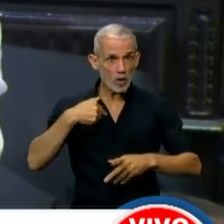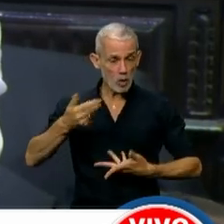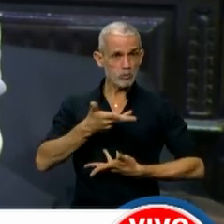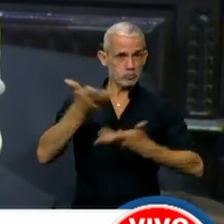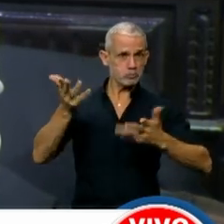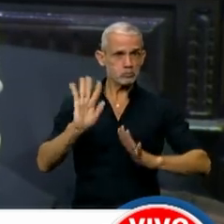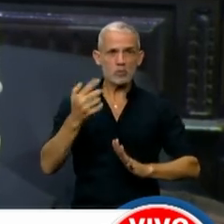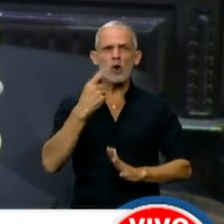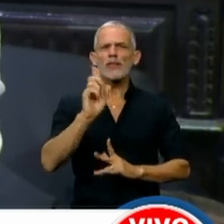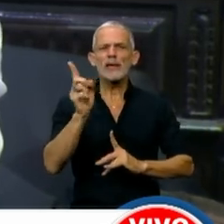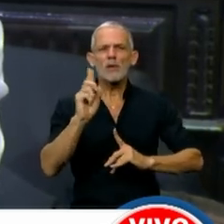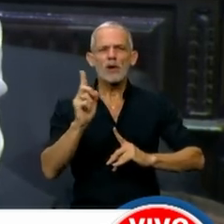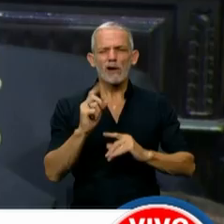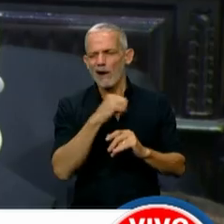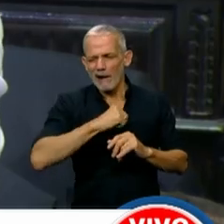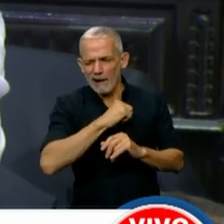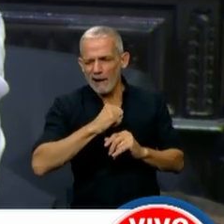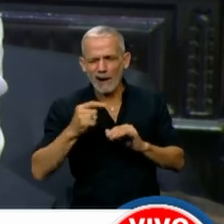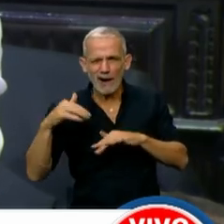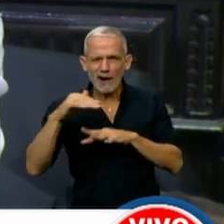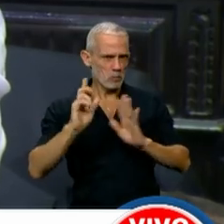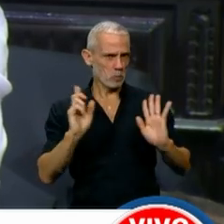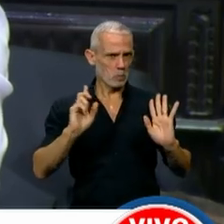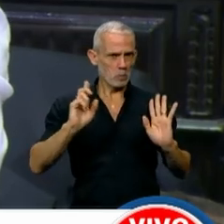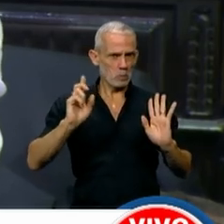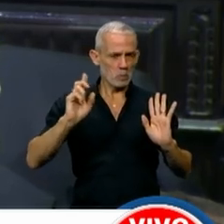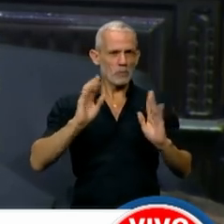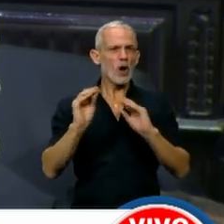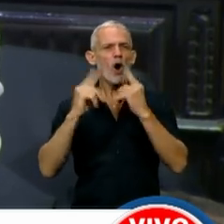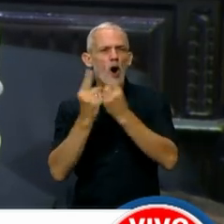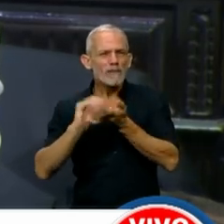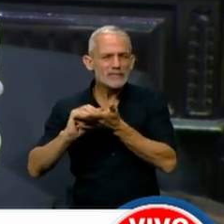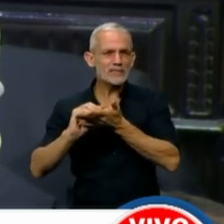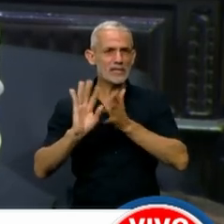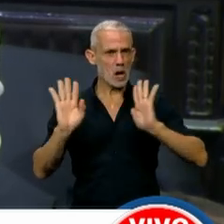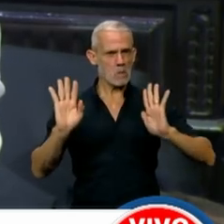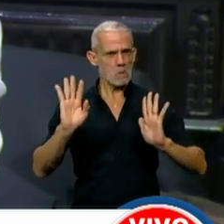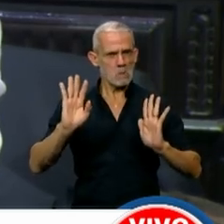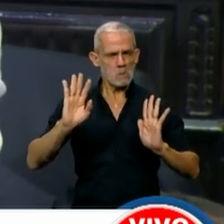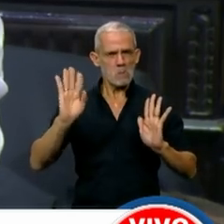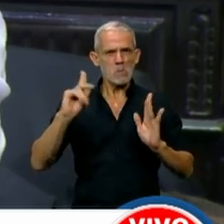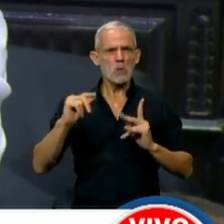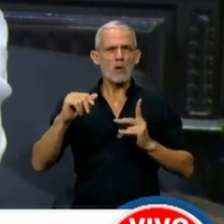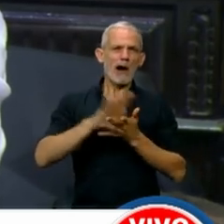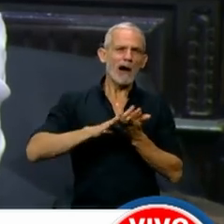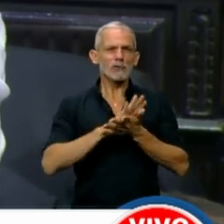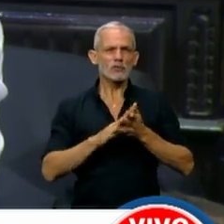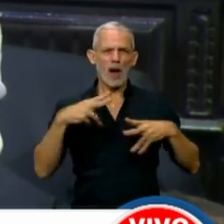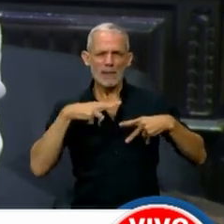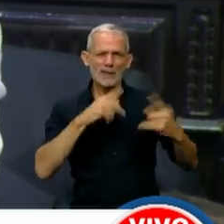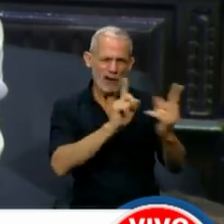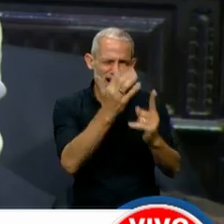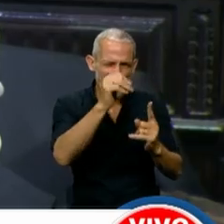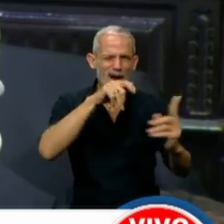no lo dijimos en una oficina no lo intentamos resolver de manera particular